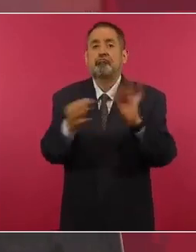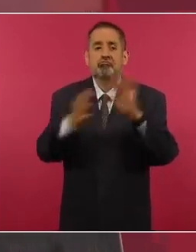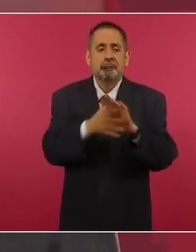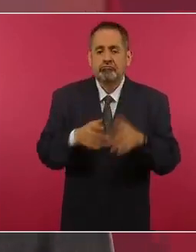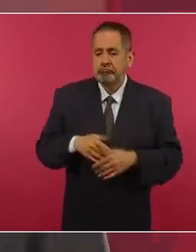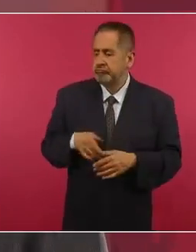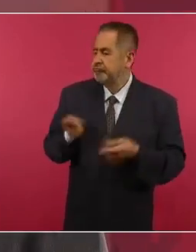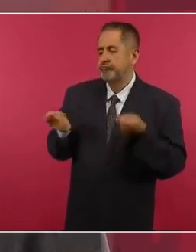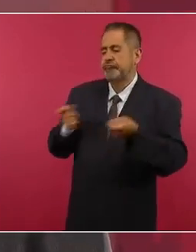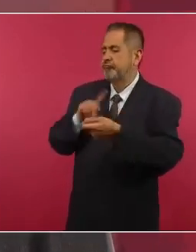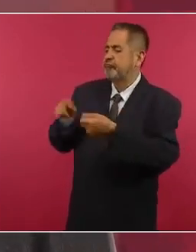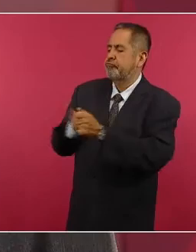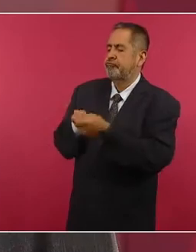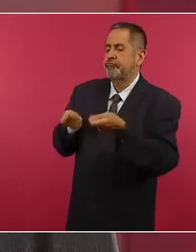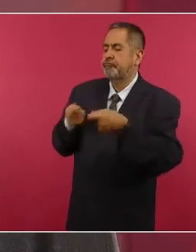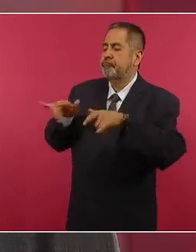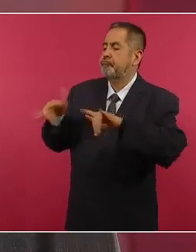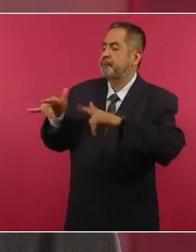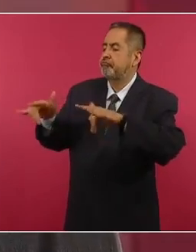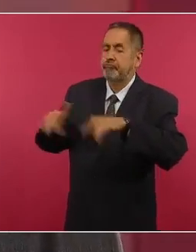ningunea.